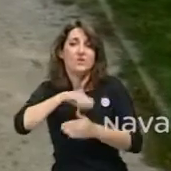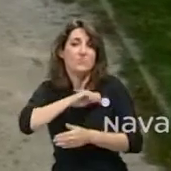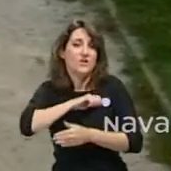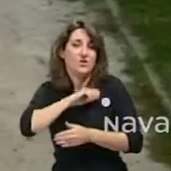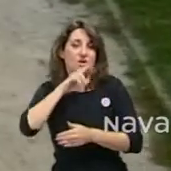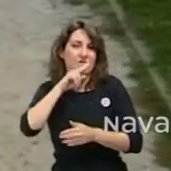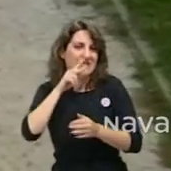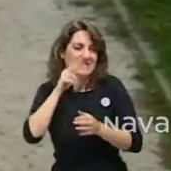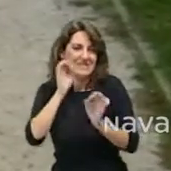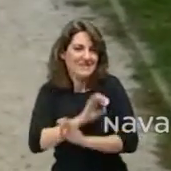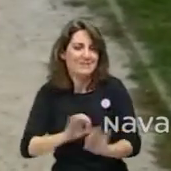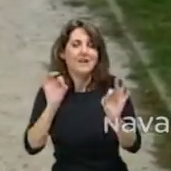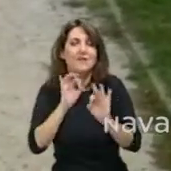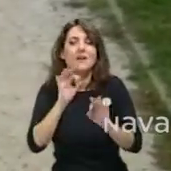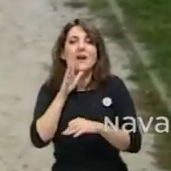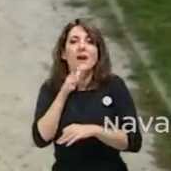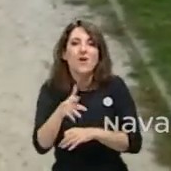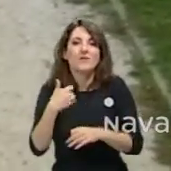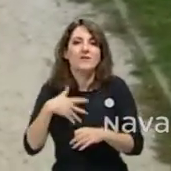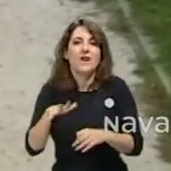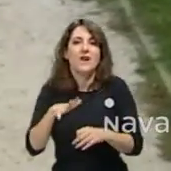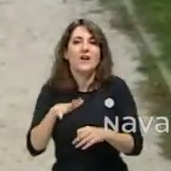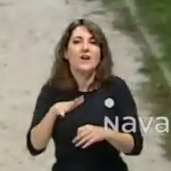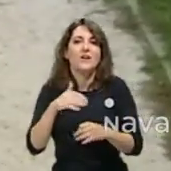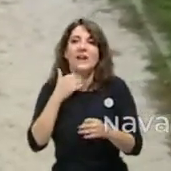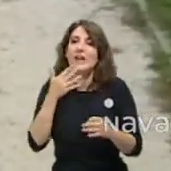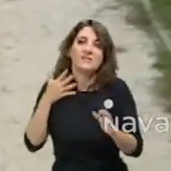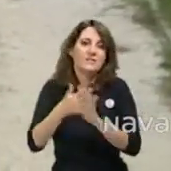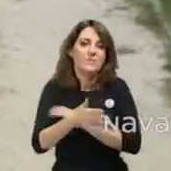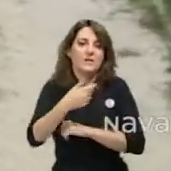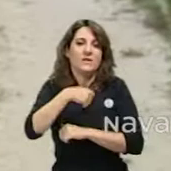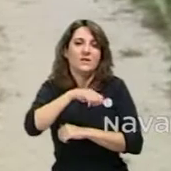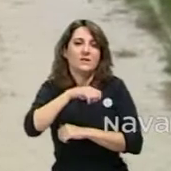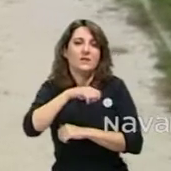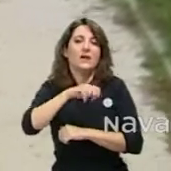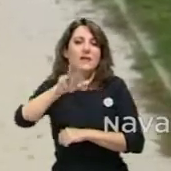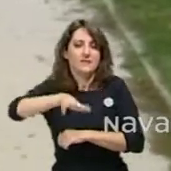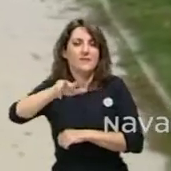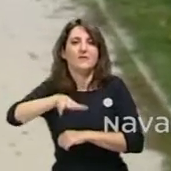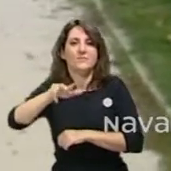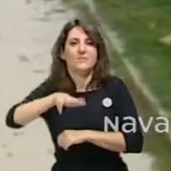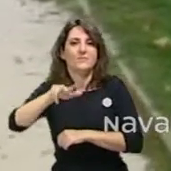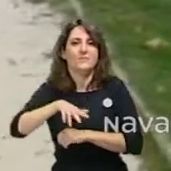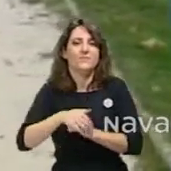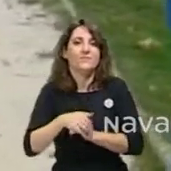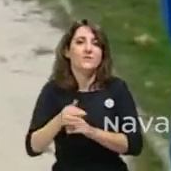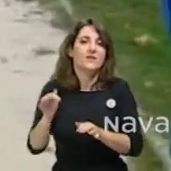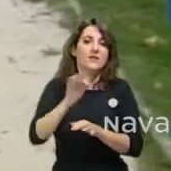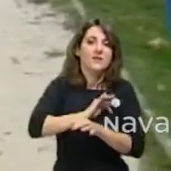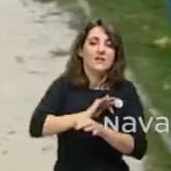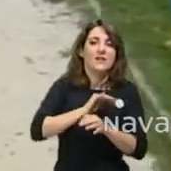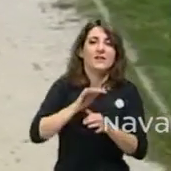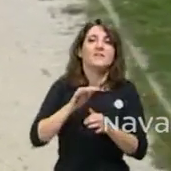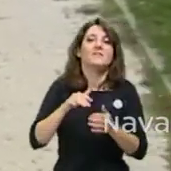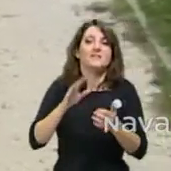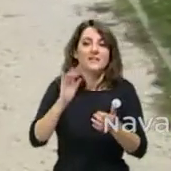español, pero ahora ya, pues, hablamos ya casi siempre, sí, en castellano. Sí. Hasta hice algún taquico de vez en